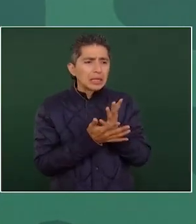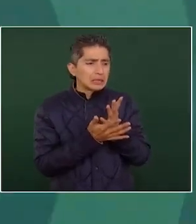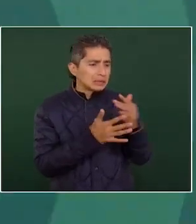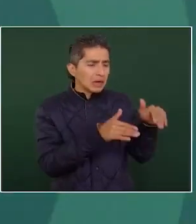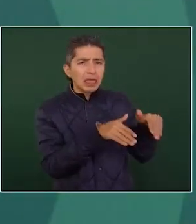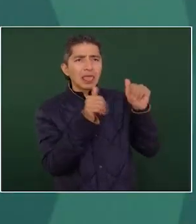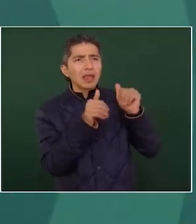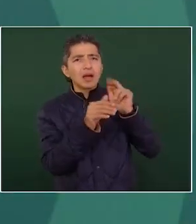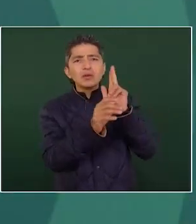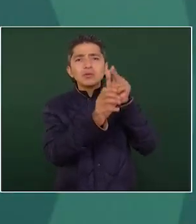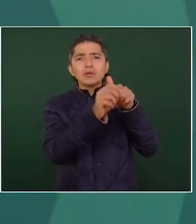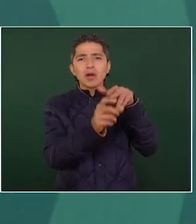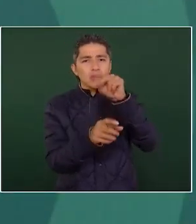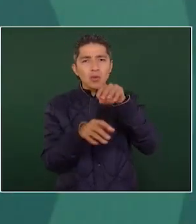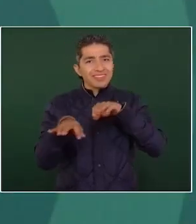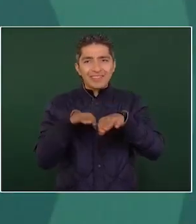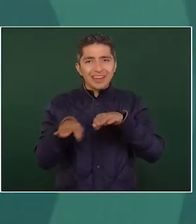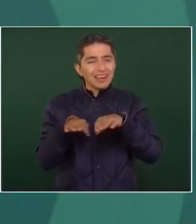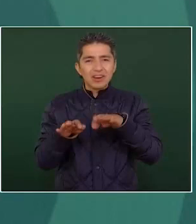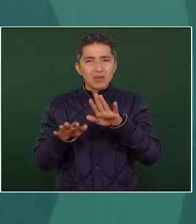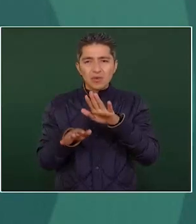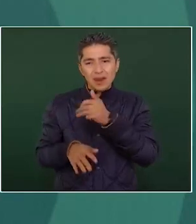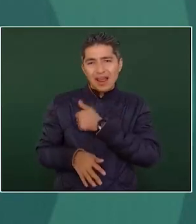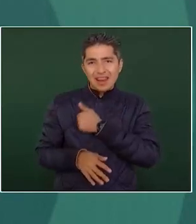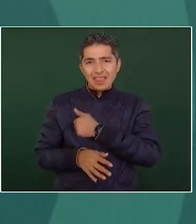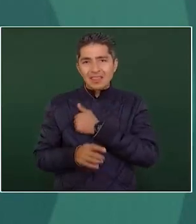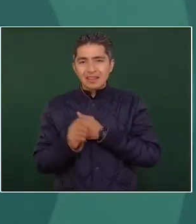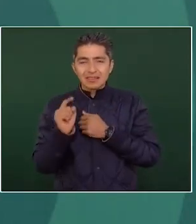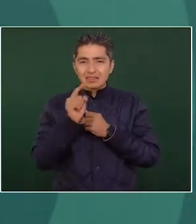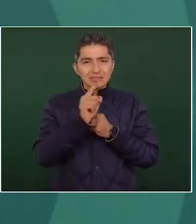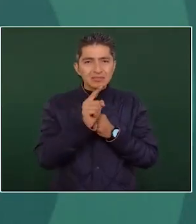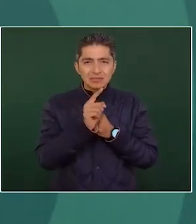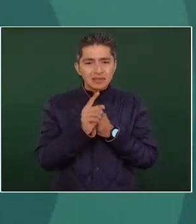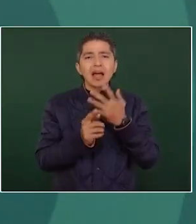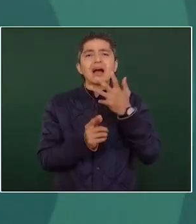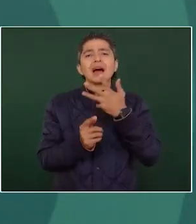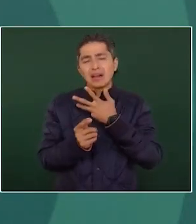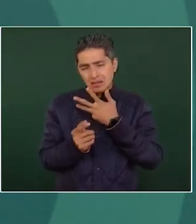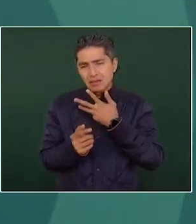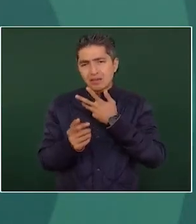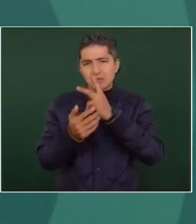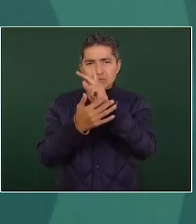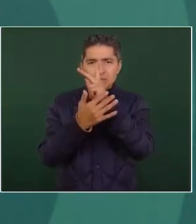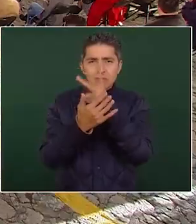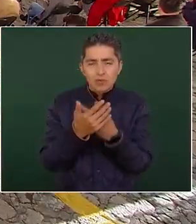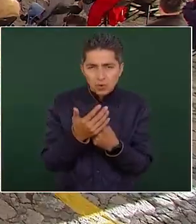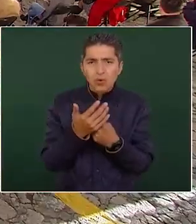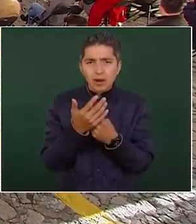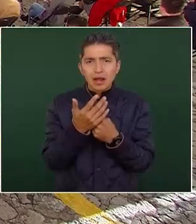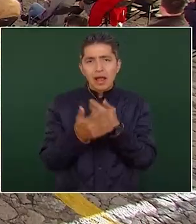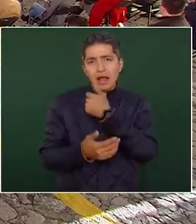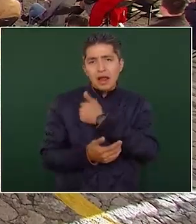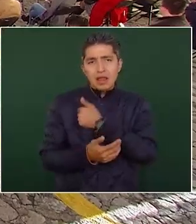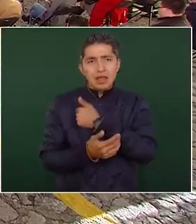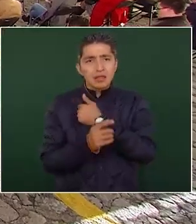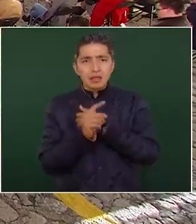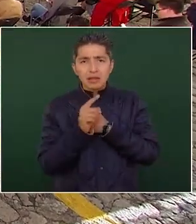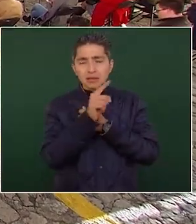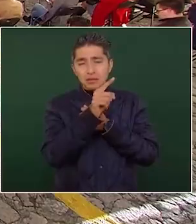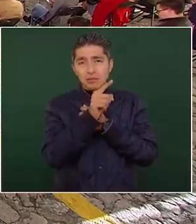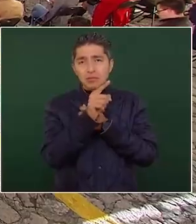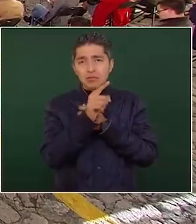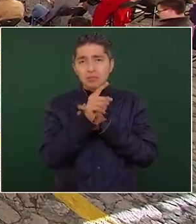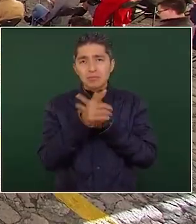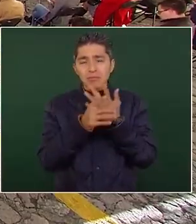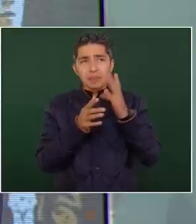van a trabajar a Canadá, porque hay programas con Canadá,